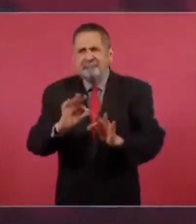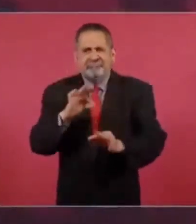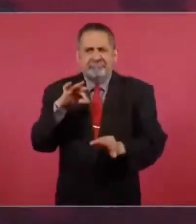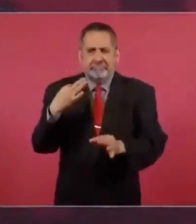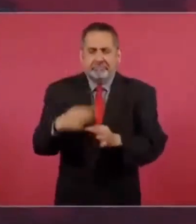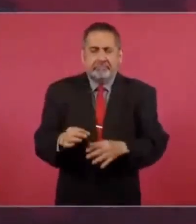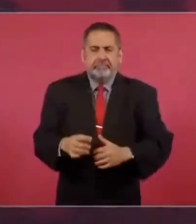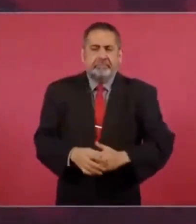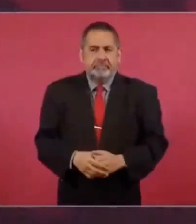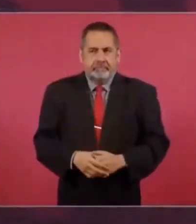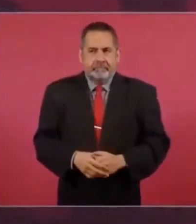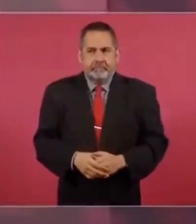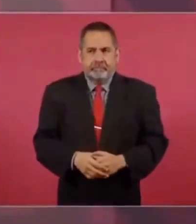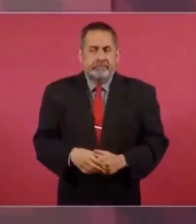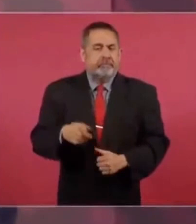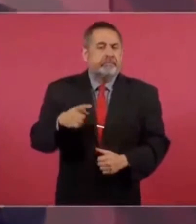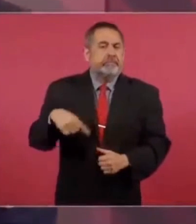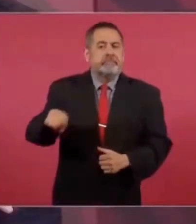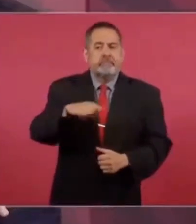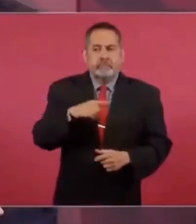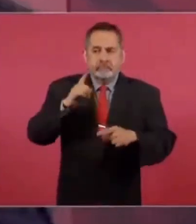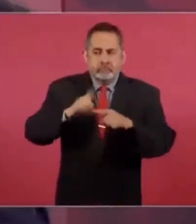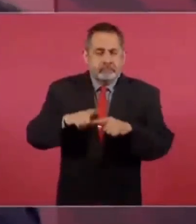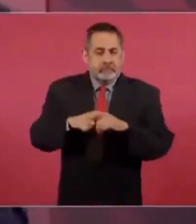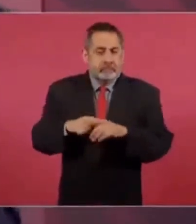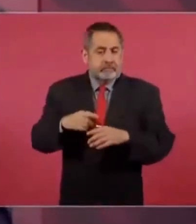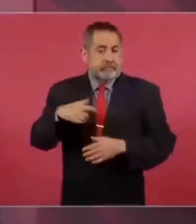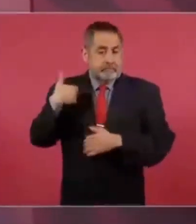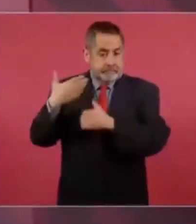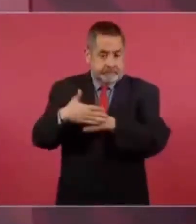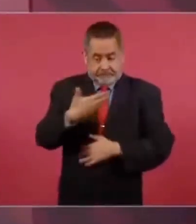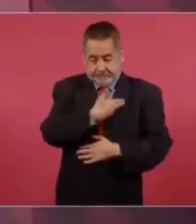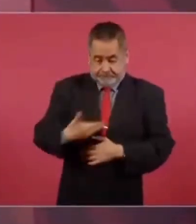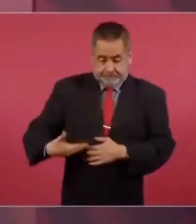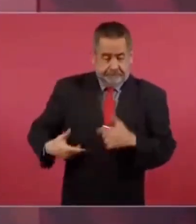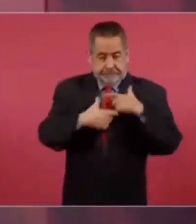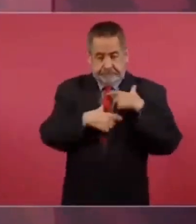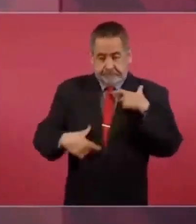Van a poder decir quienes me sustituyan,